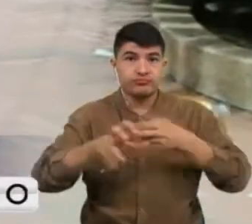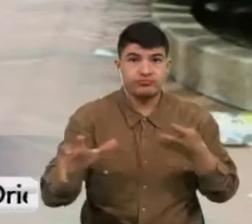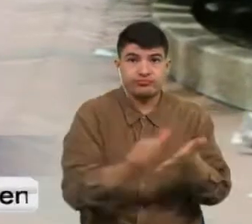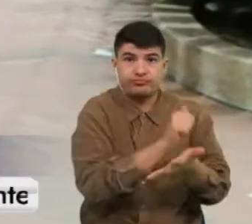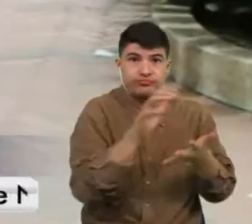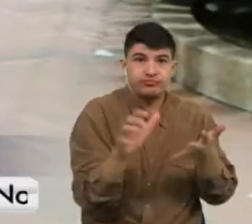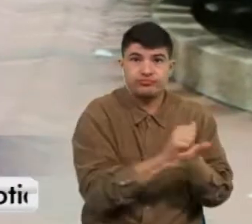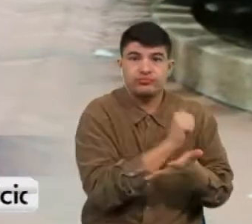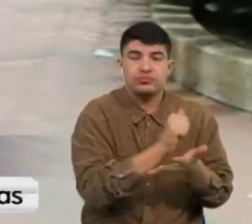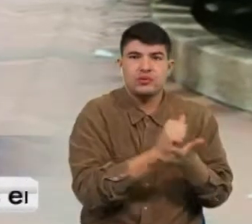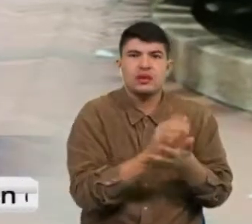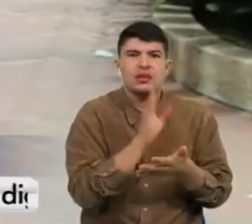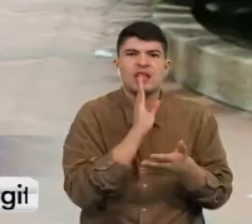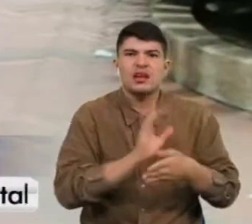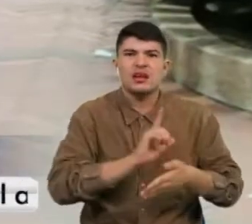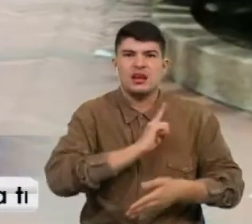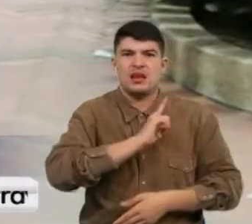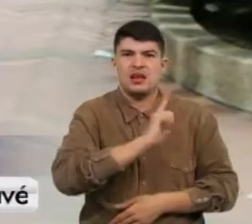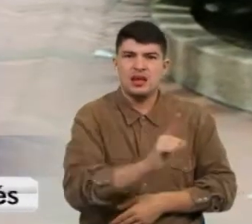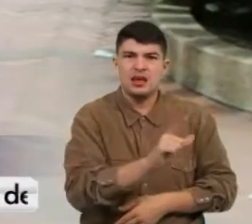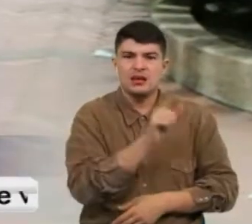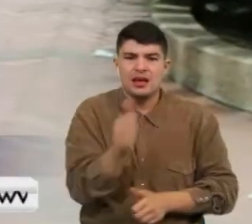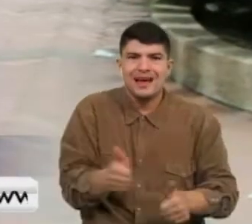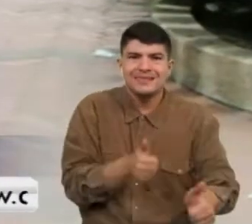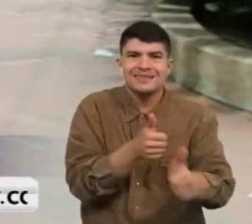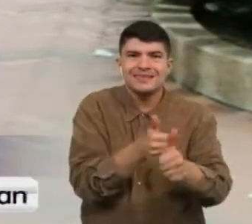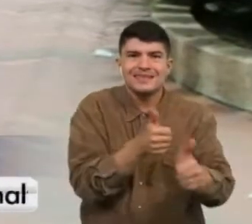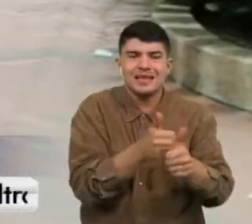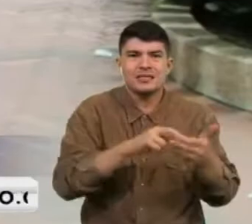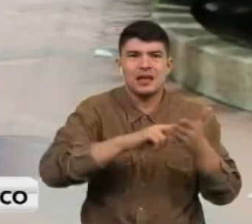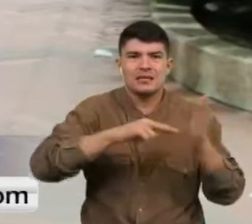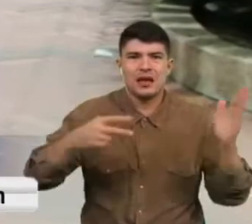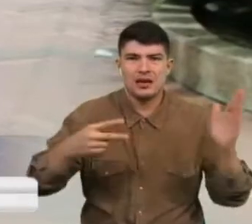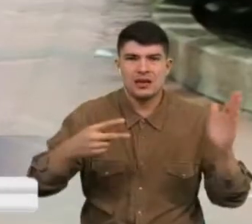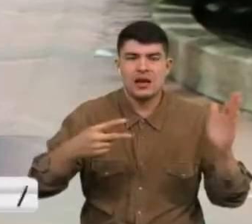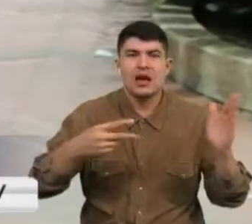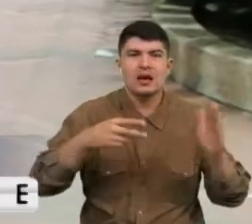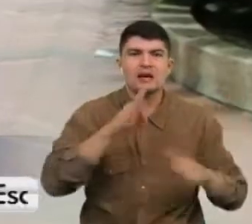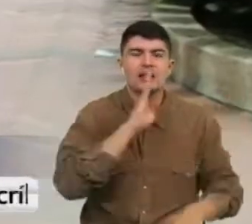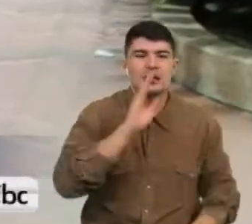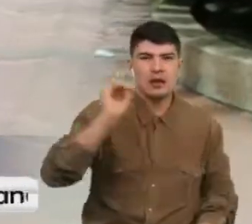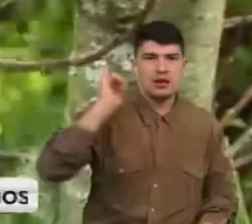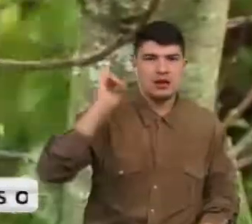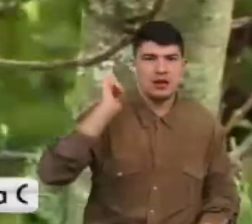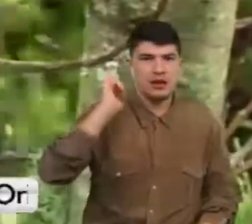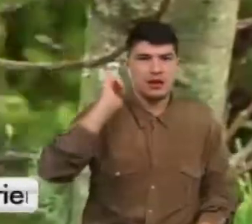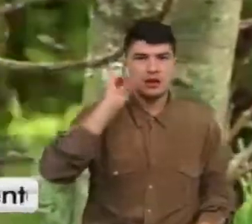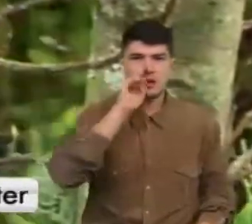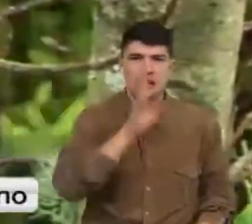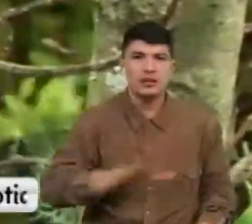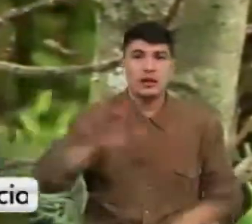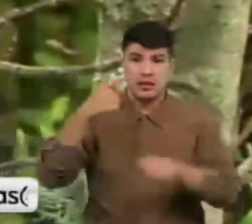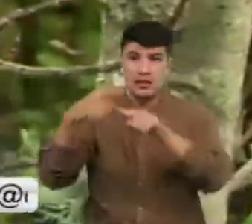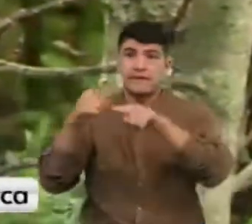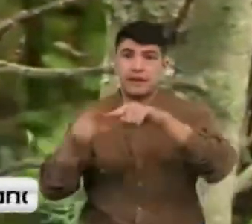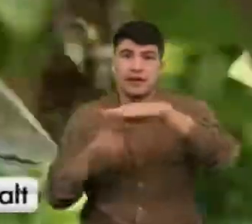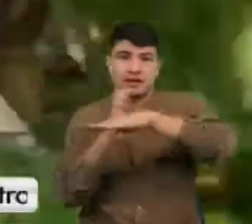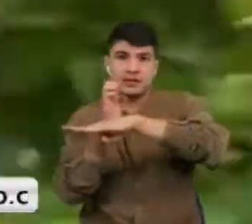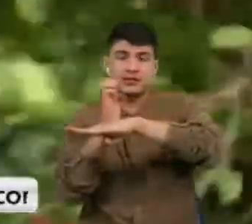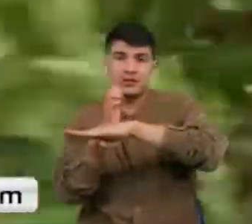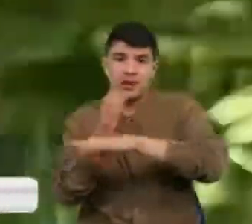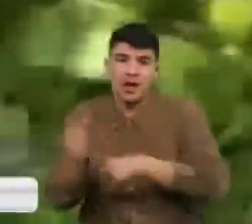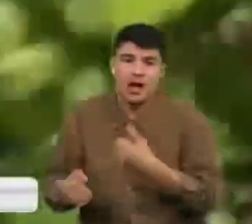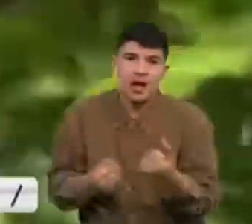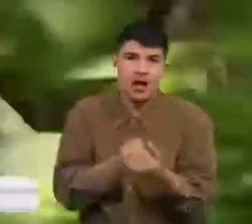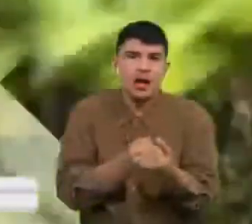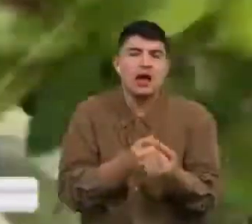precedida por unas asistencias técnicas que ha logrado tanto el ejército como también otras entidades a los campesinos, y es